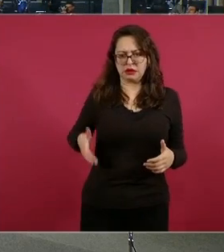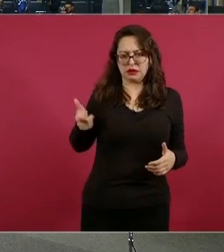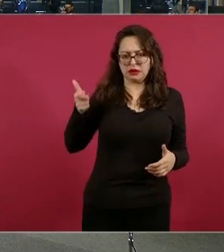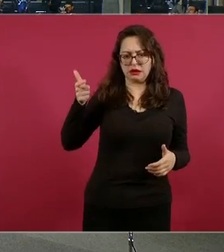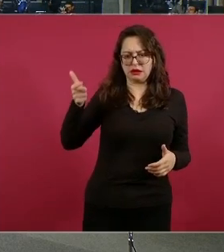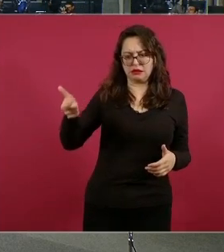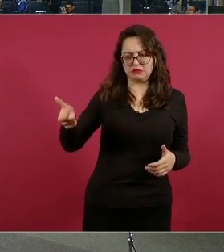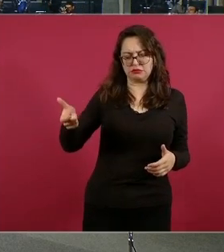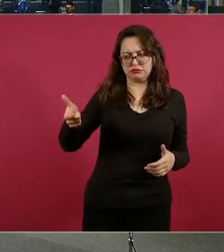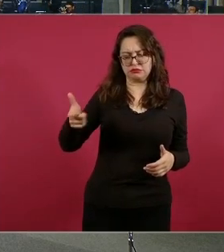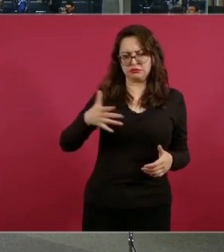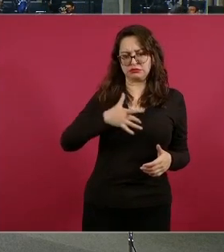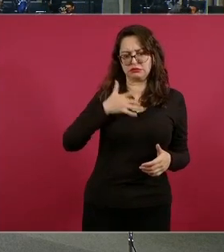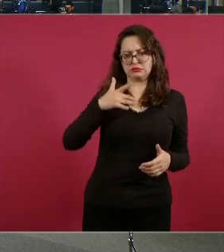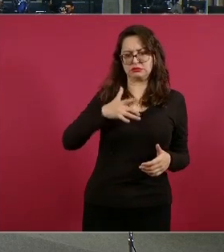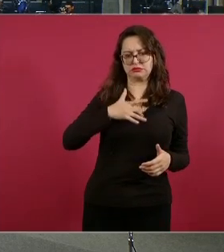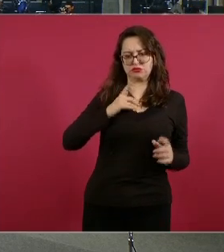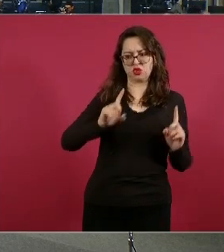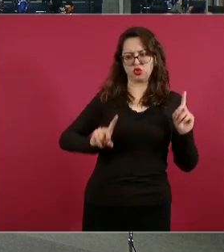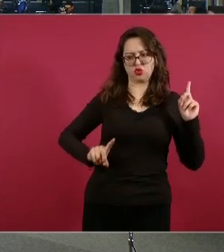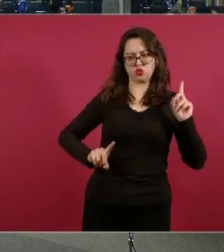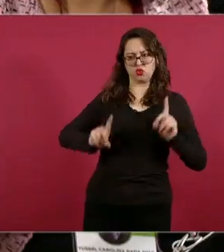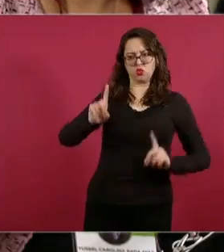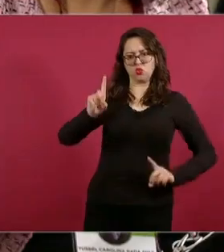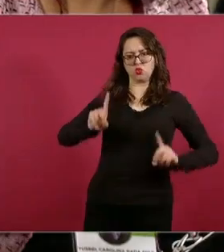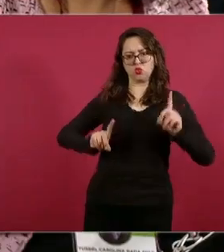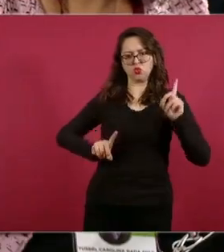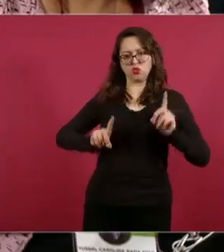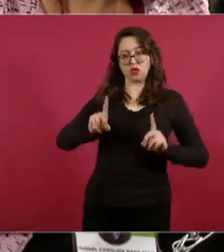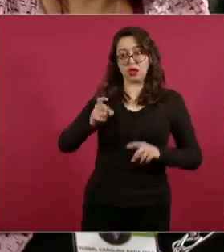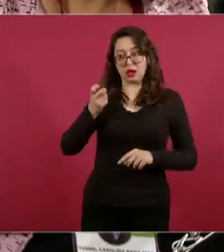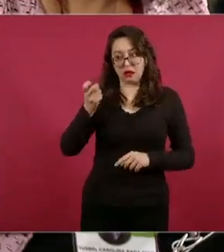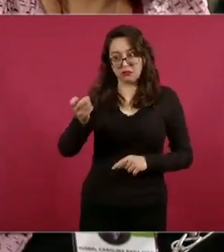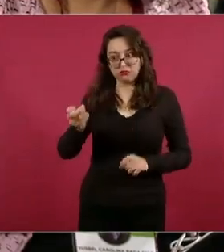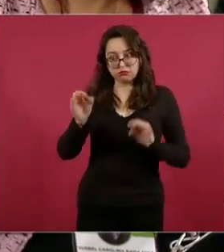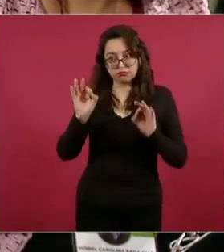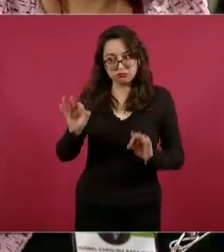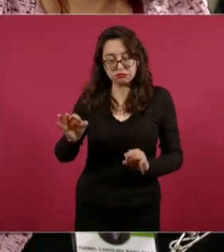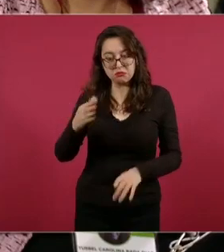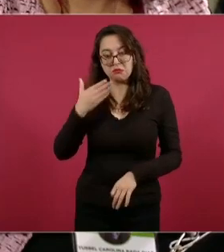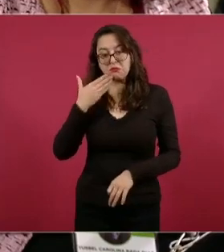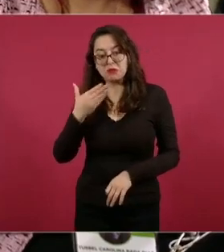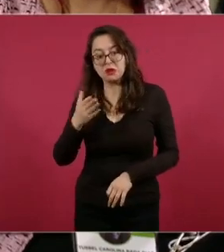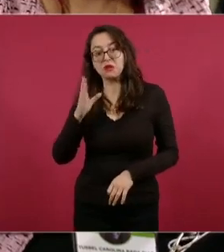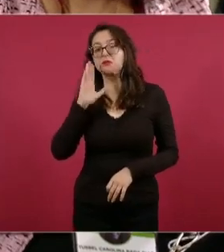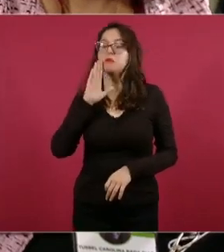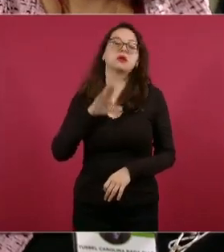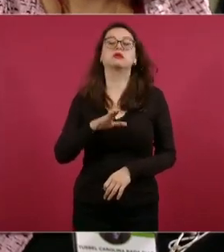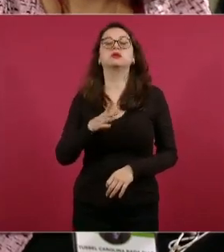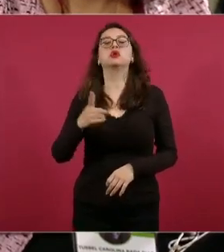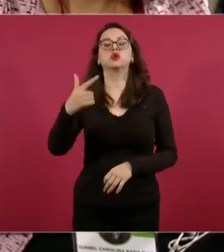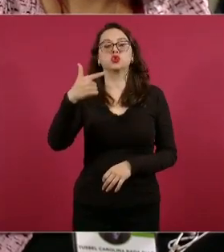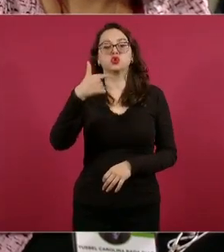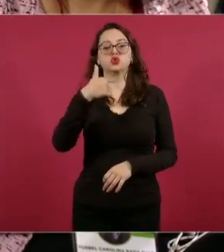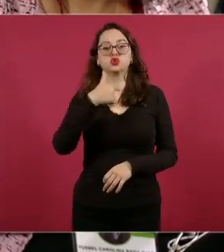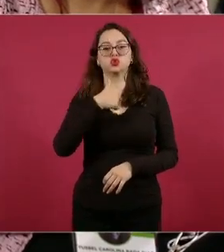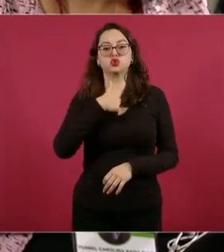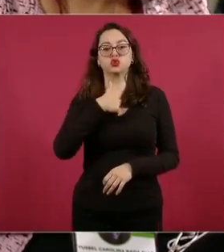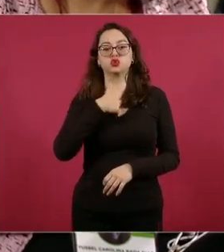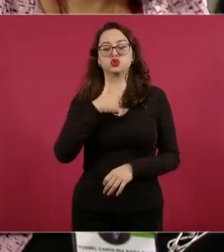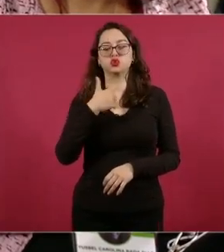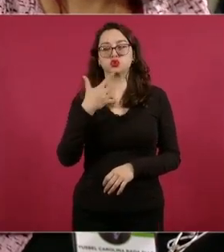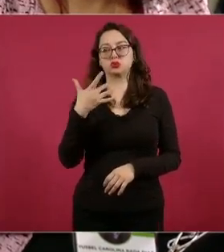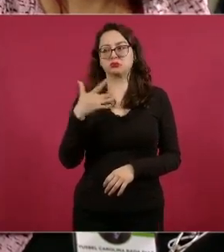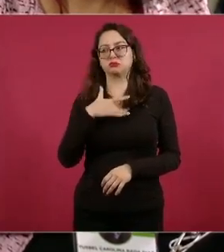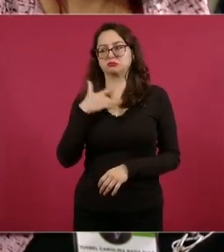siendo certificado por Secretaría de Salud, por COFEPRIS, si así se tiene que hacer. Platiqué con algunos integrantes de la Asociación Mexicana